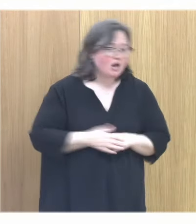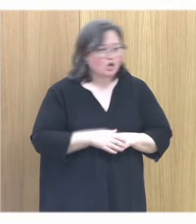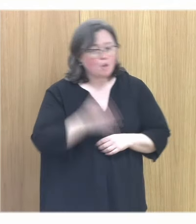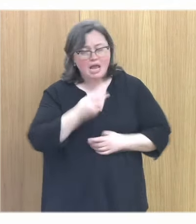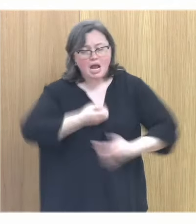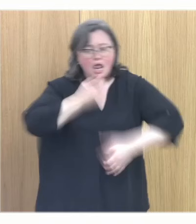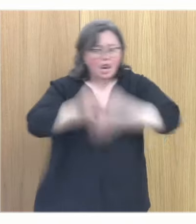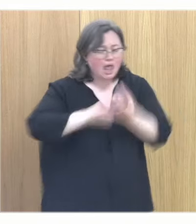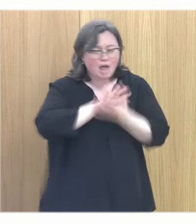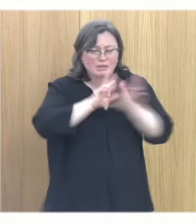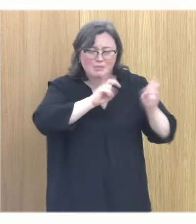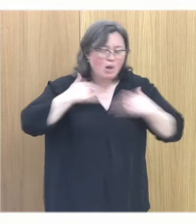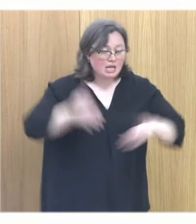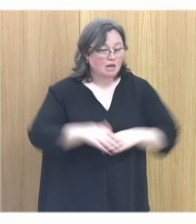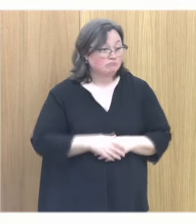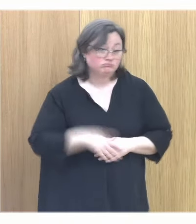con mi pareja hablo de todo y yo no me sirve